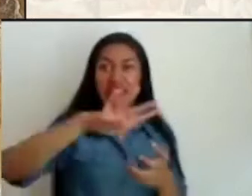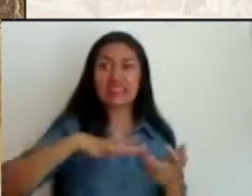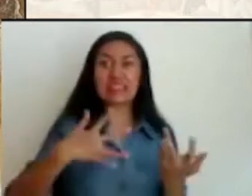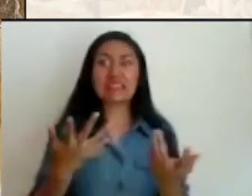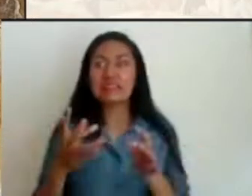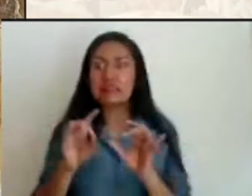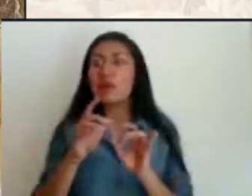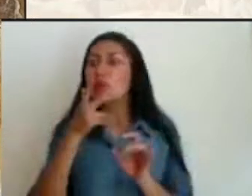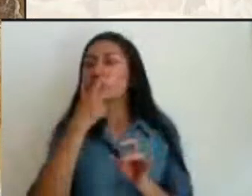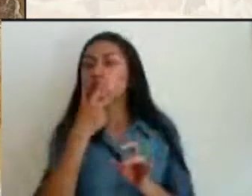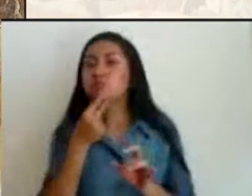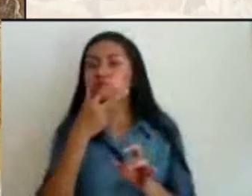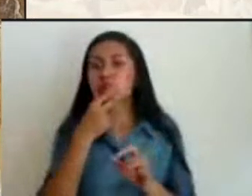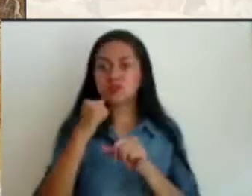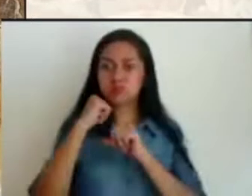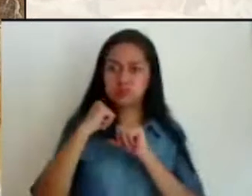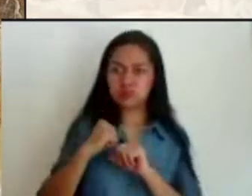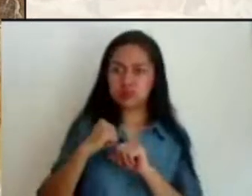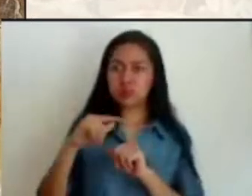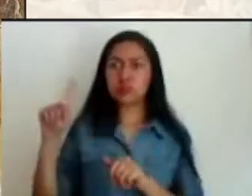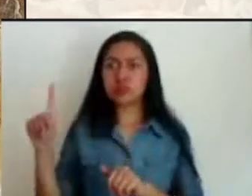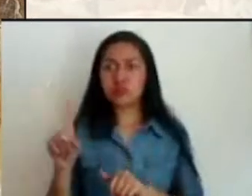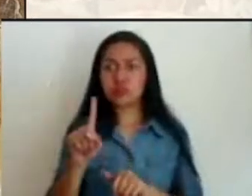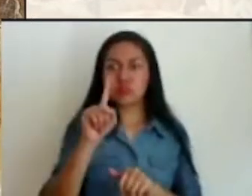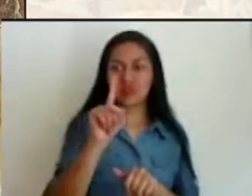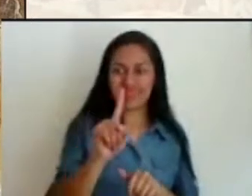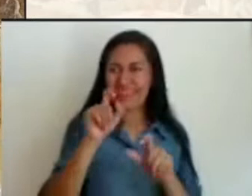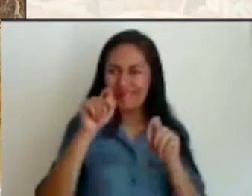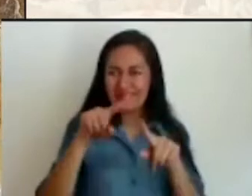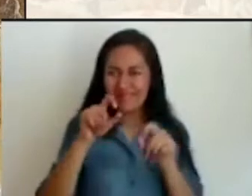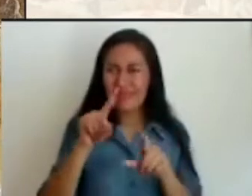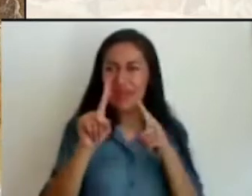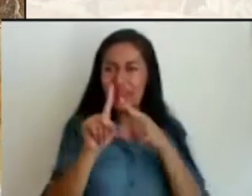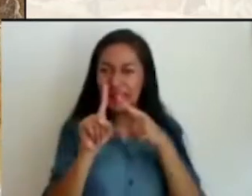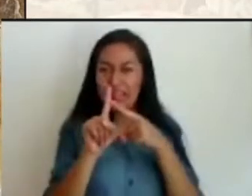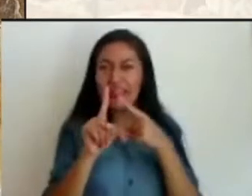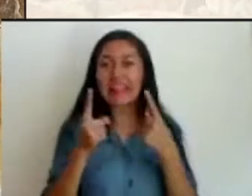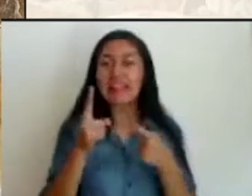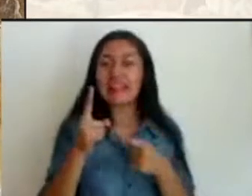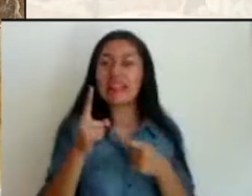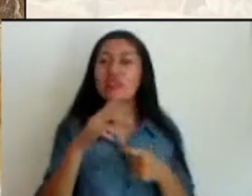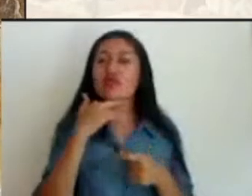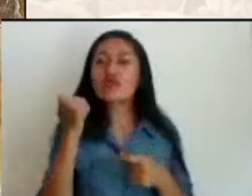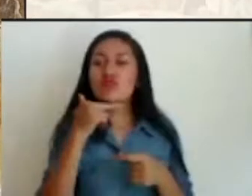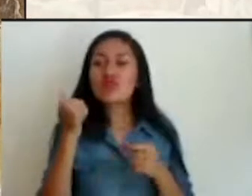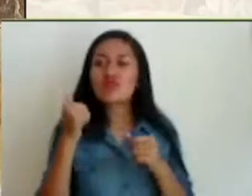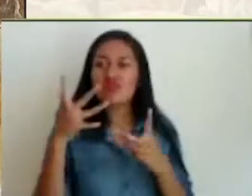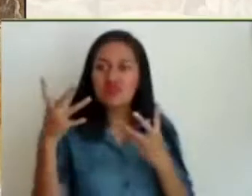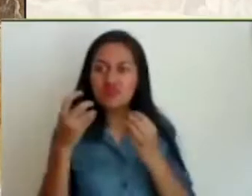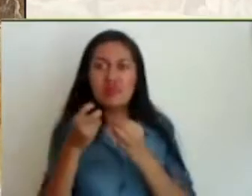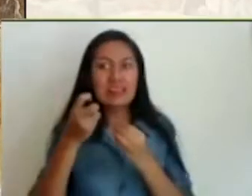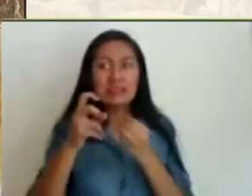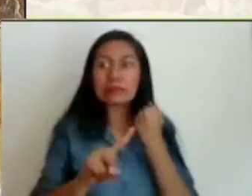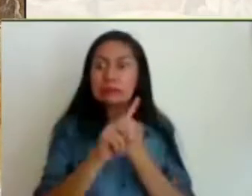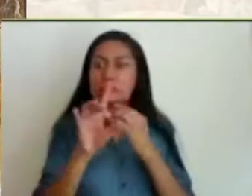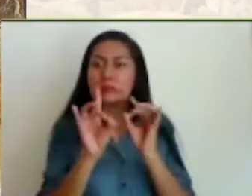embajador que estaba presente en la corte de los emperadores del Sacro Imperio Romano Germánico. Anche perché